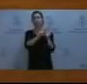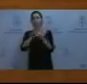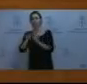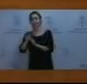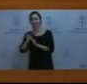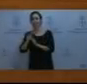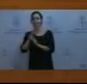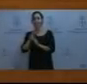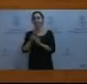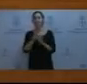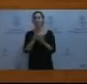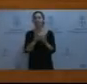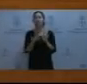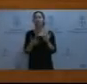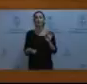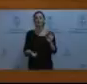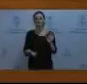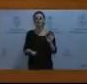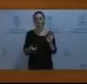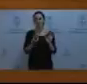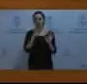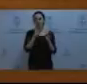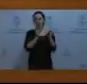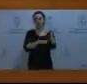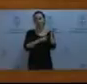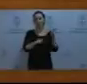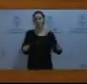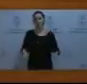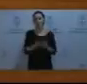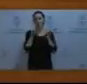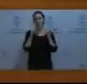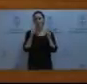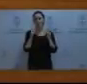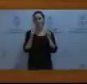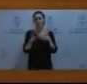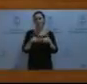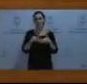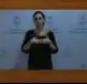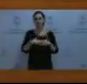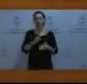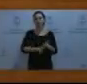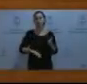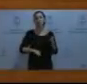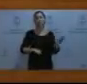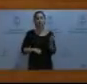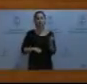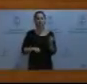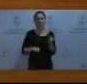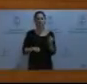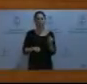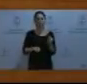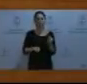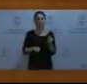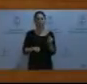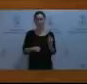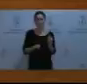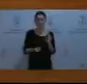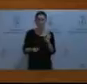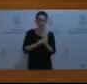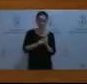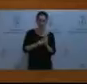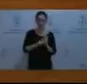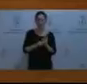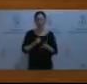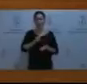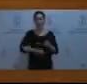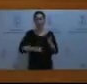primero, que la realización de actividades arqueológicas, sea cual sea, incluso en su mínima expresión, necesita esa autorización. Dice no solamente eso, sino que con esa autorización de la que